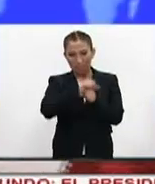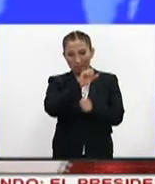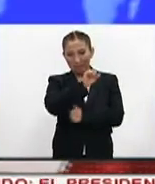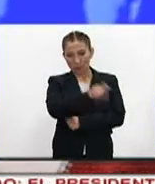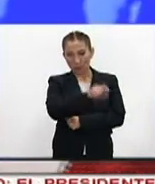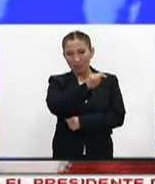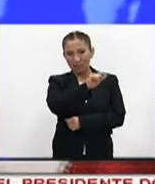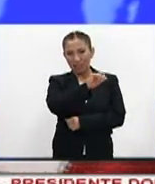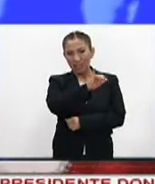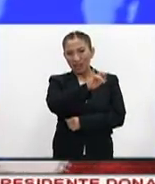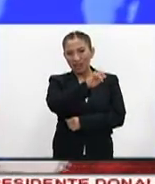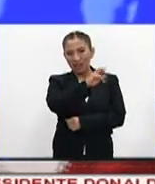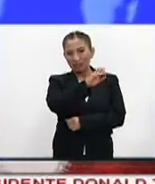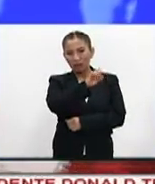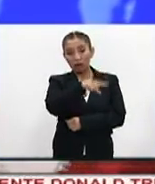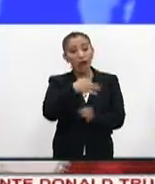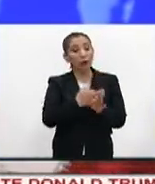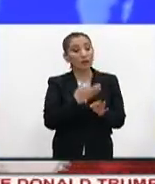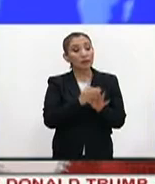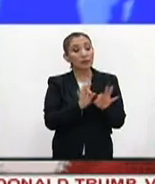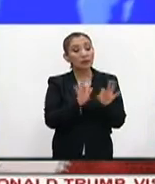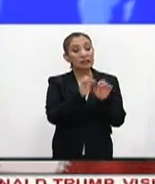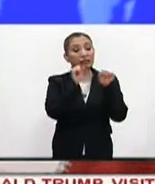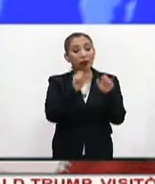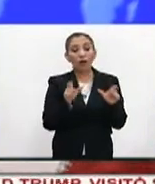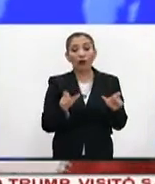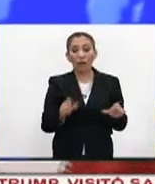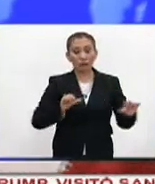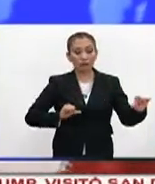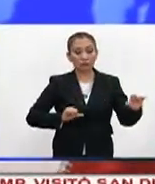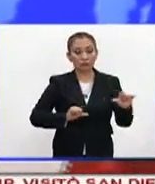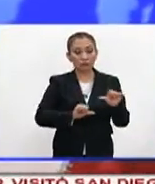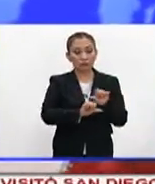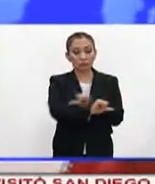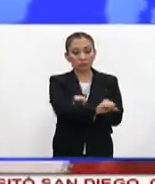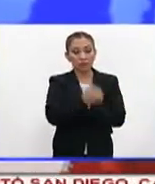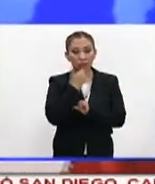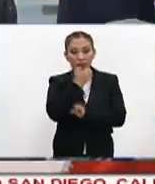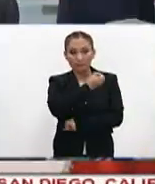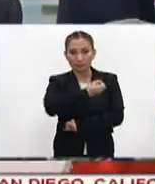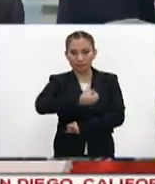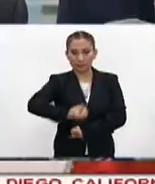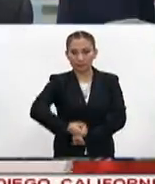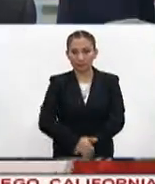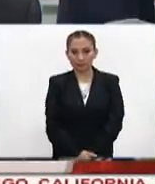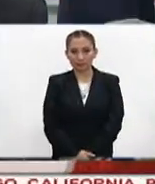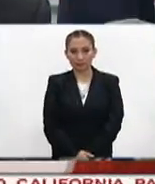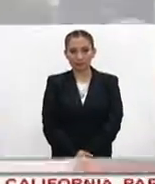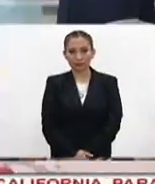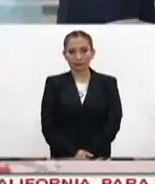Tillerson dijo que por ahora lo más importante es garantizar una transición de poder ordenada.